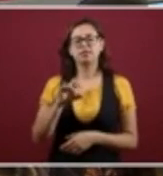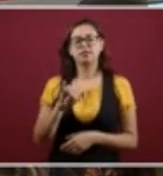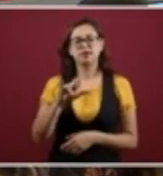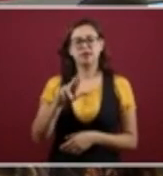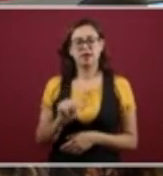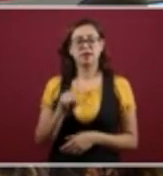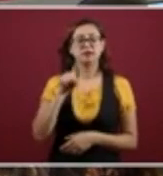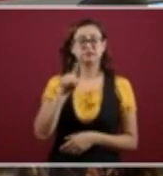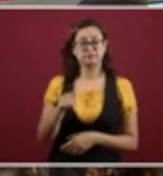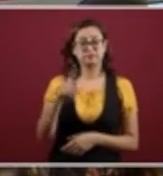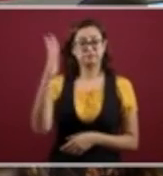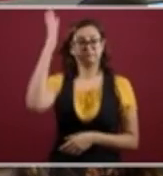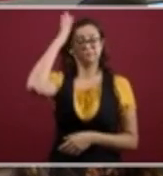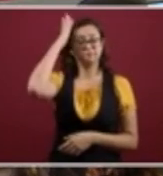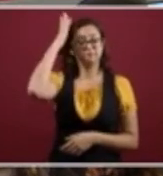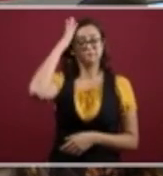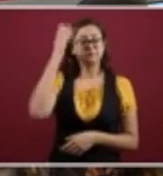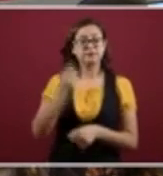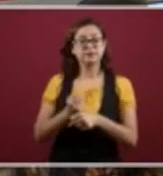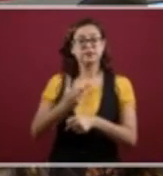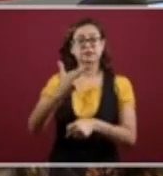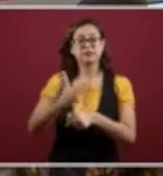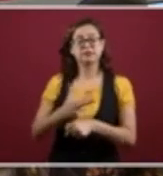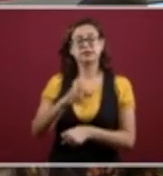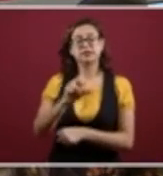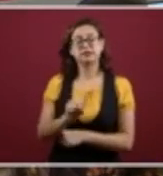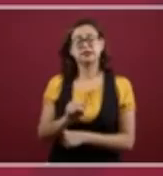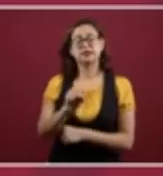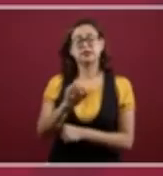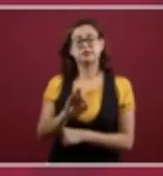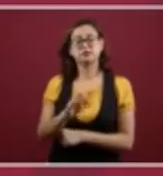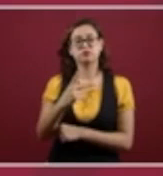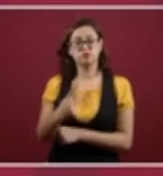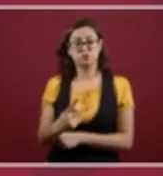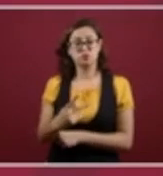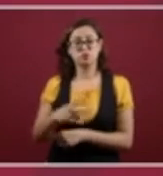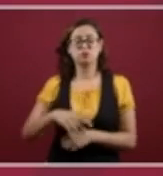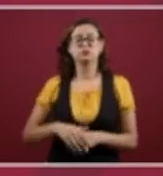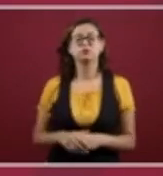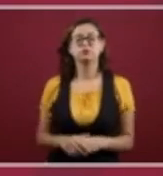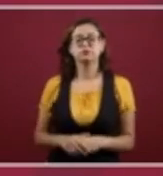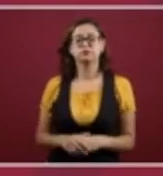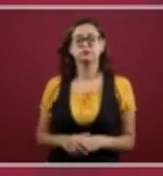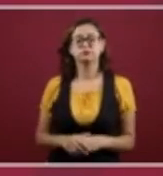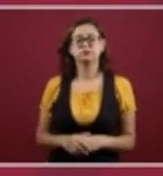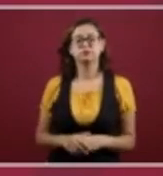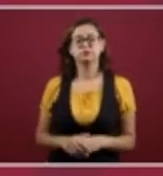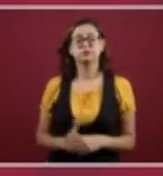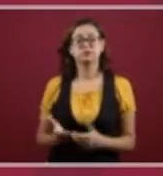de la Función Pública, acerca de un programa especial